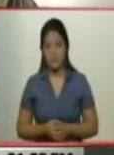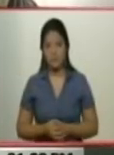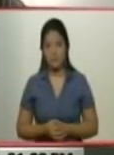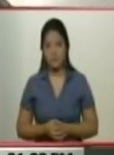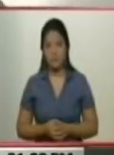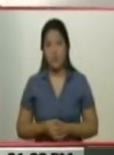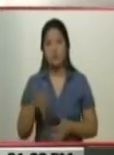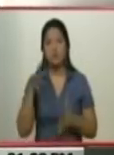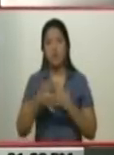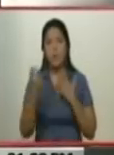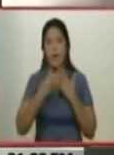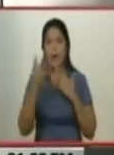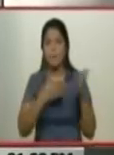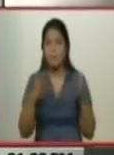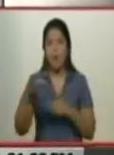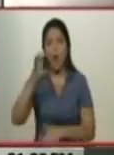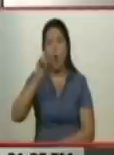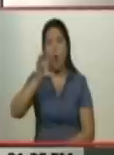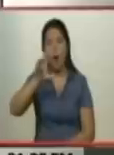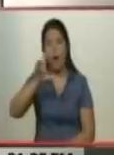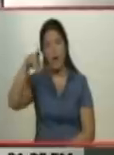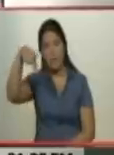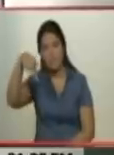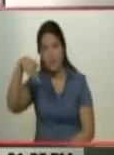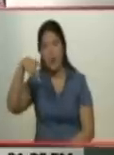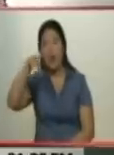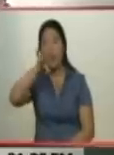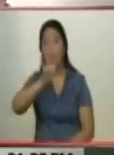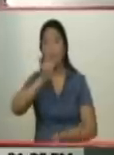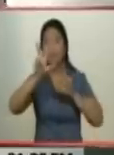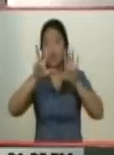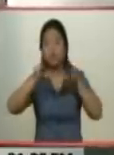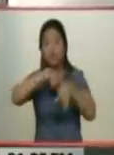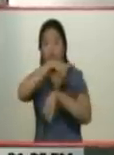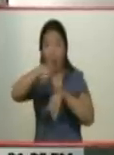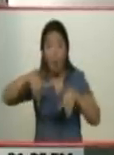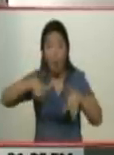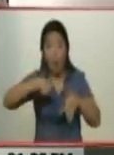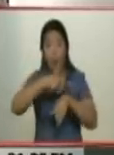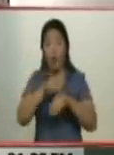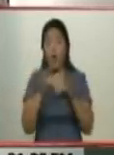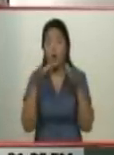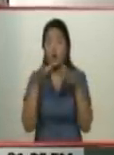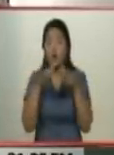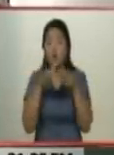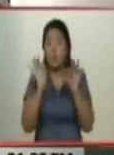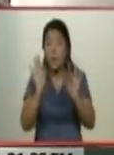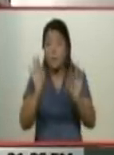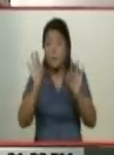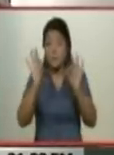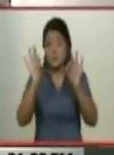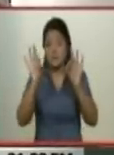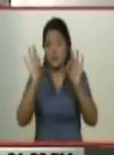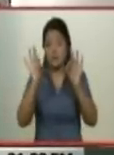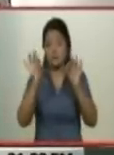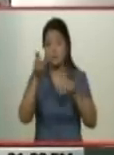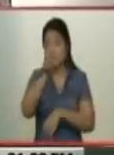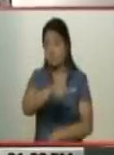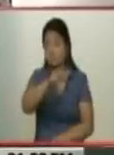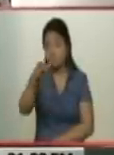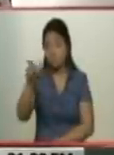olp que estamos conduciendo desde hace 48 horas fuerzas especiales de miembros y